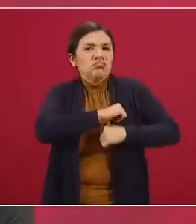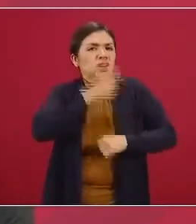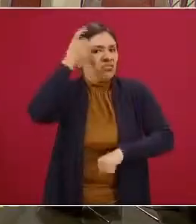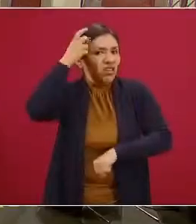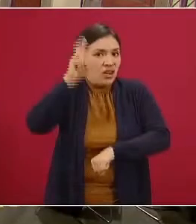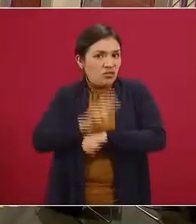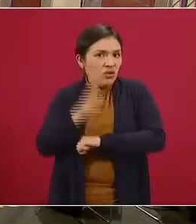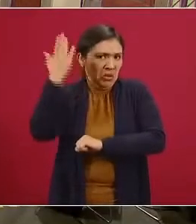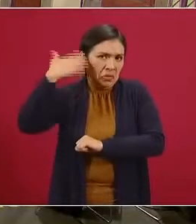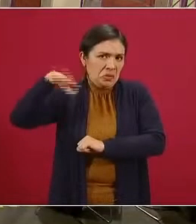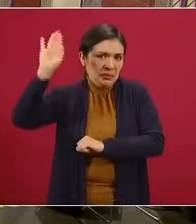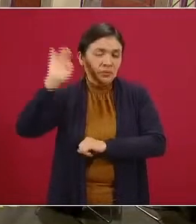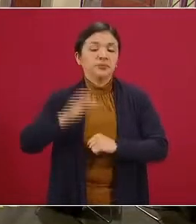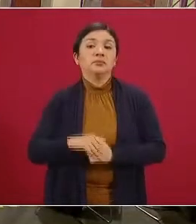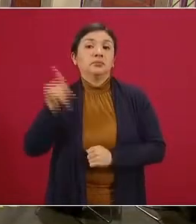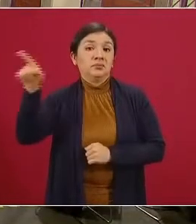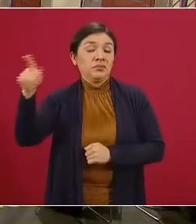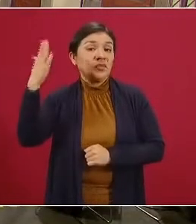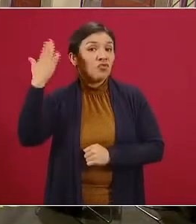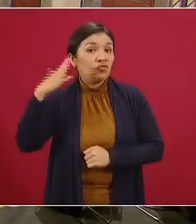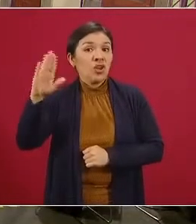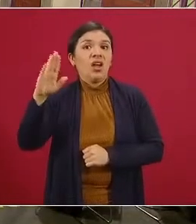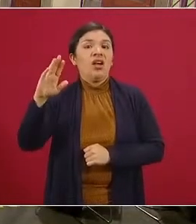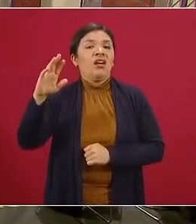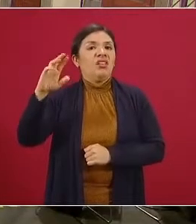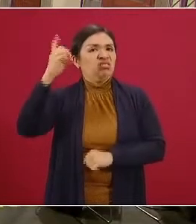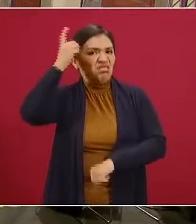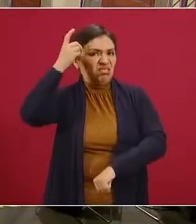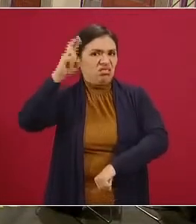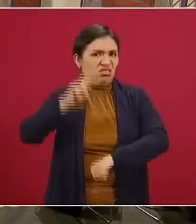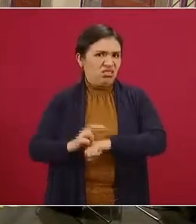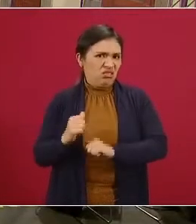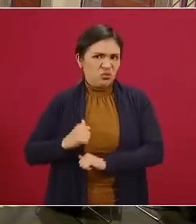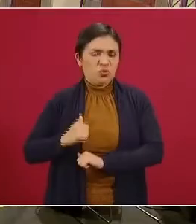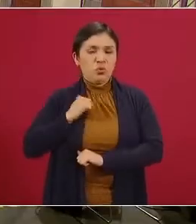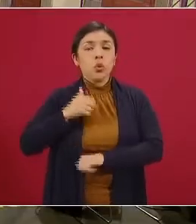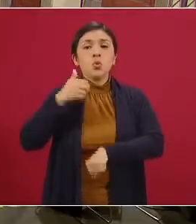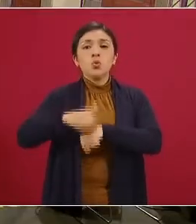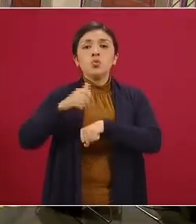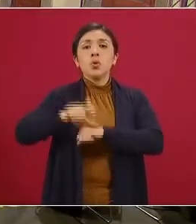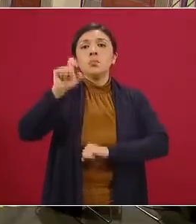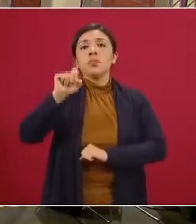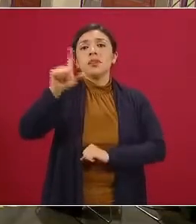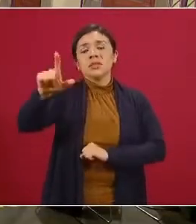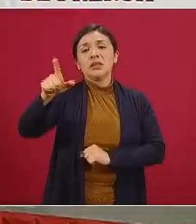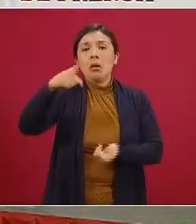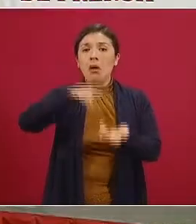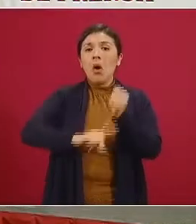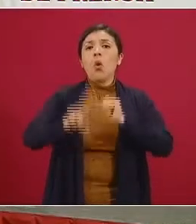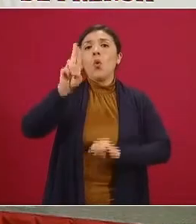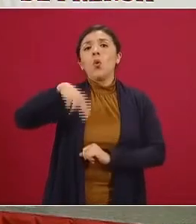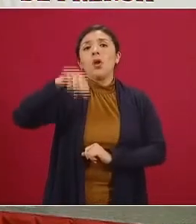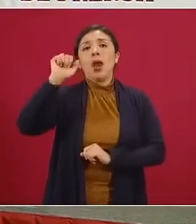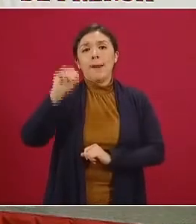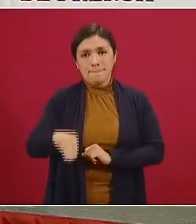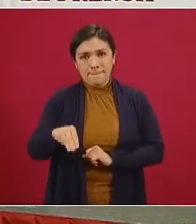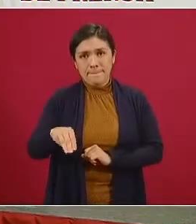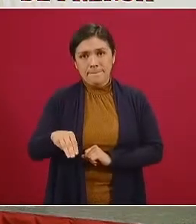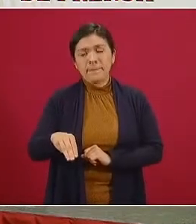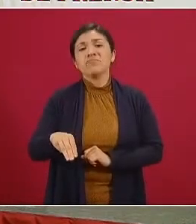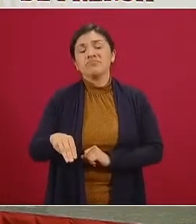dirigió. Él fue, desde luego, un el rector número 27 de la Universidad Nacional Autónoma de